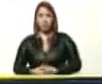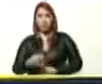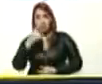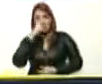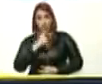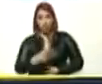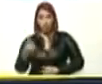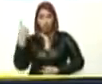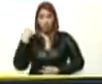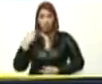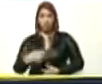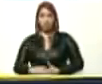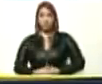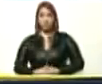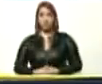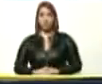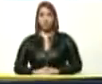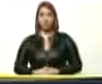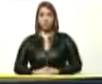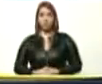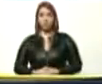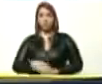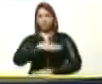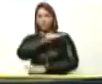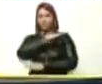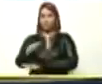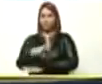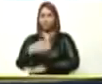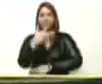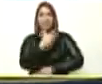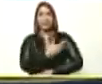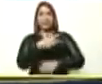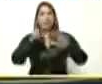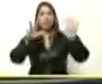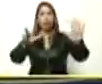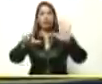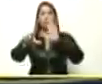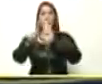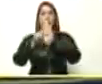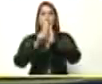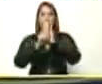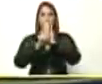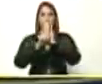pasado, se sancionaron, 38 leyes,